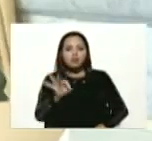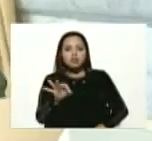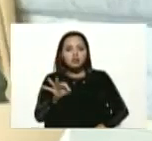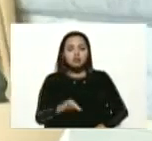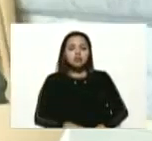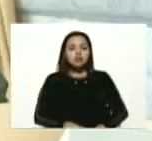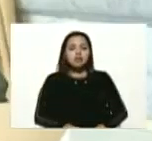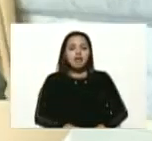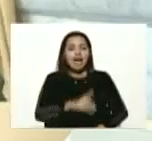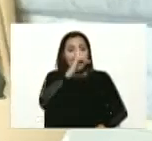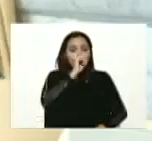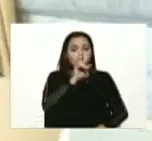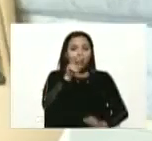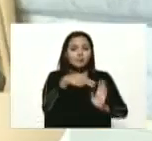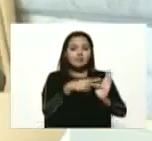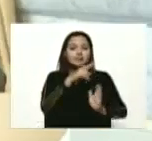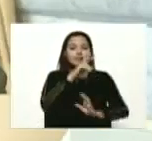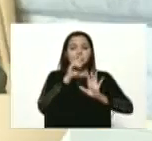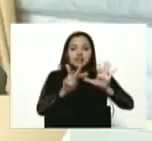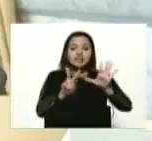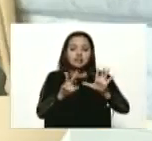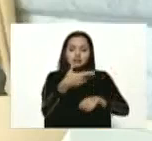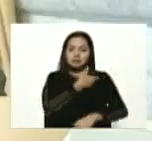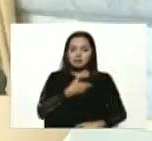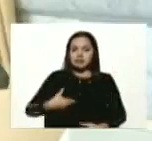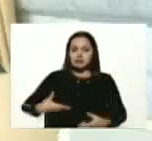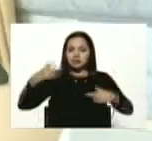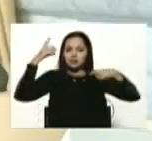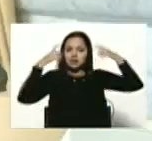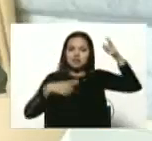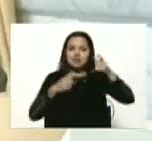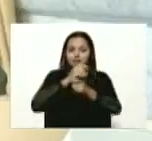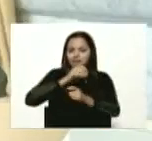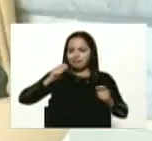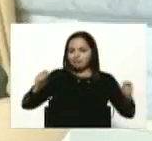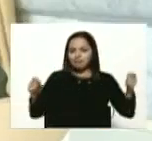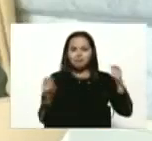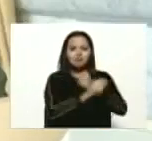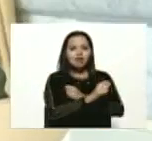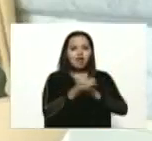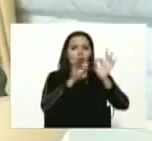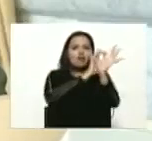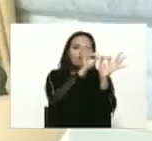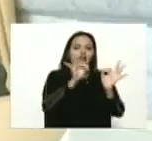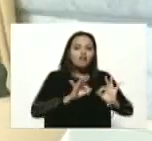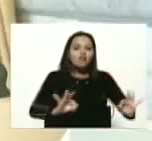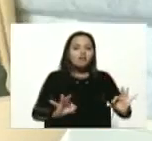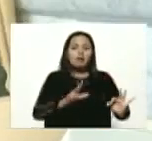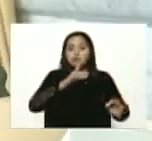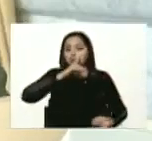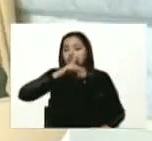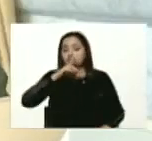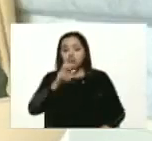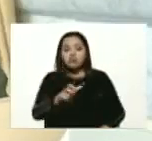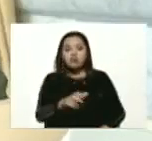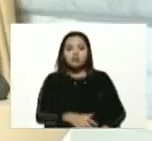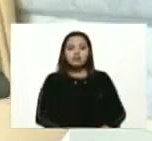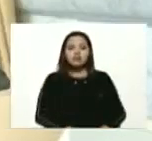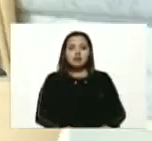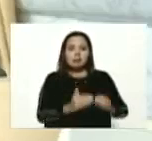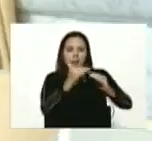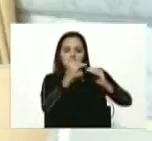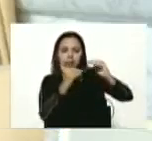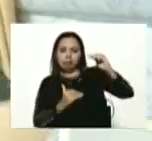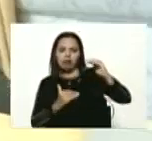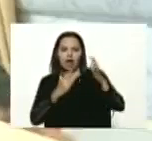año 2007 el comandante Hugo Chávez revirtió ese modelo nefasto, desfavorable a los